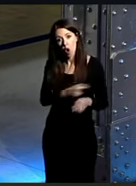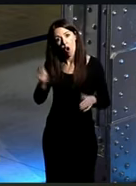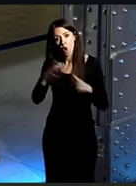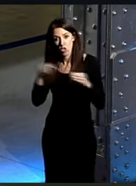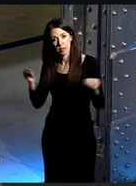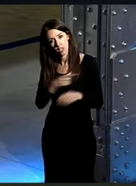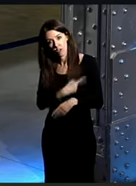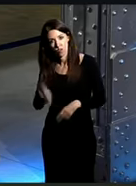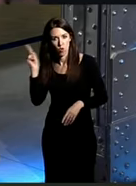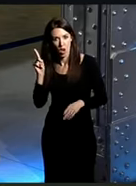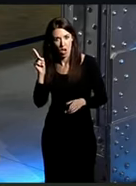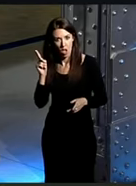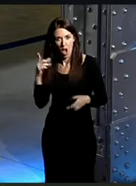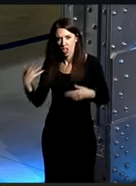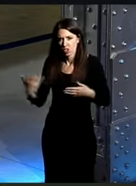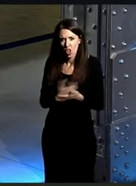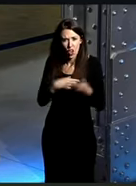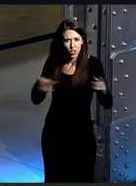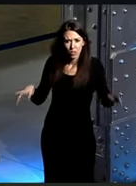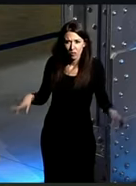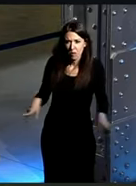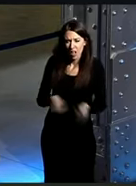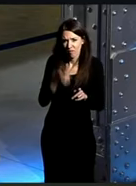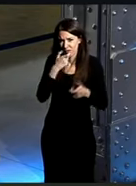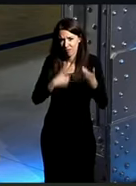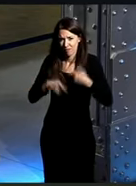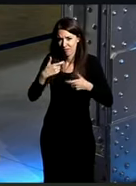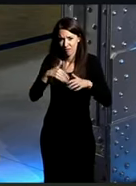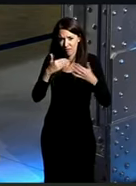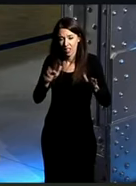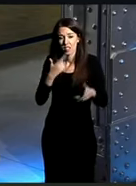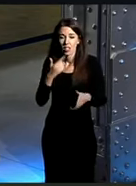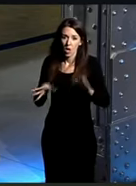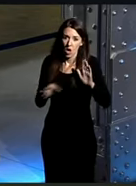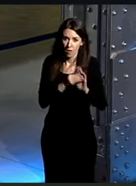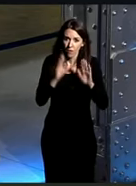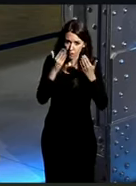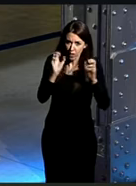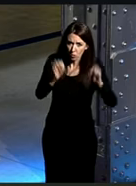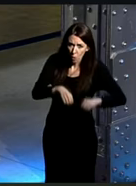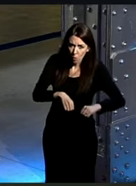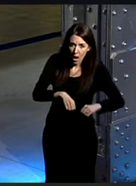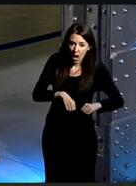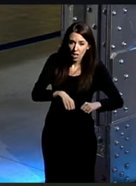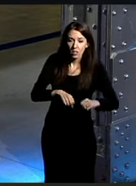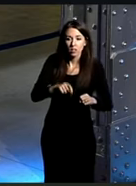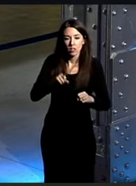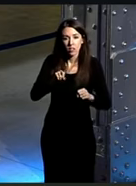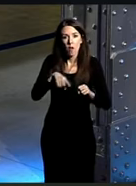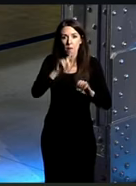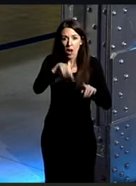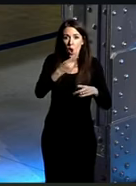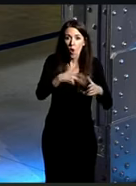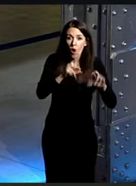cátedra. Dogmático, stalinista, retrógrado, etc. Entonces dijeron, bueno, nos vamos a meter, pero cuando termine la cursada nos vamos a